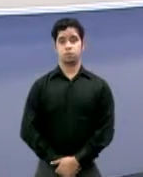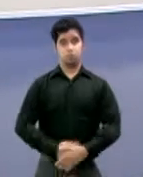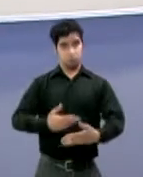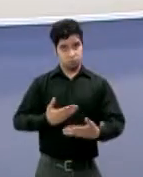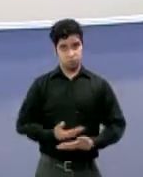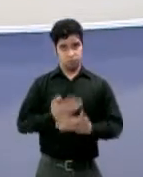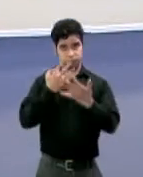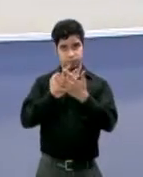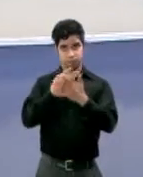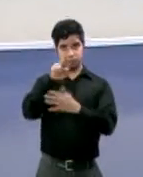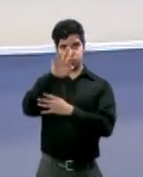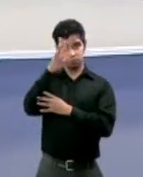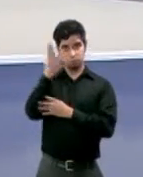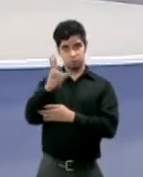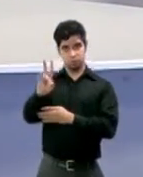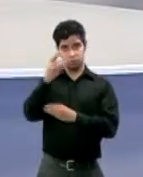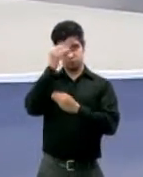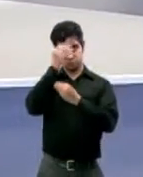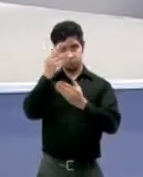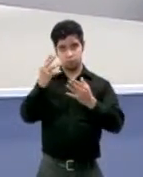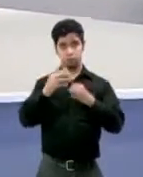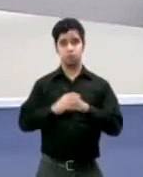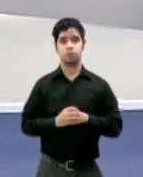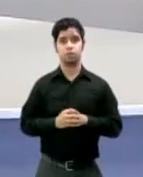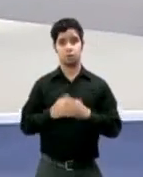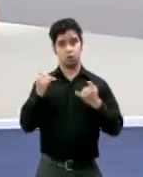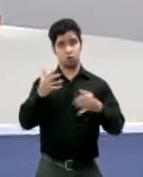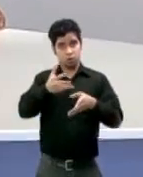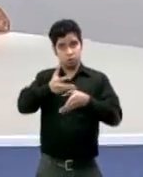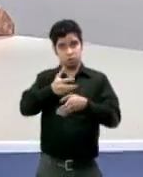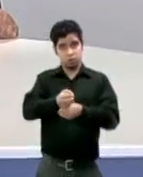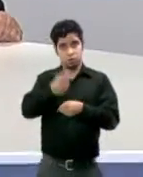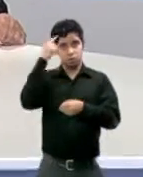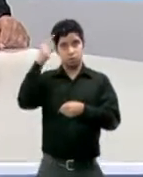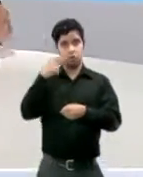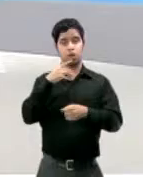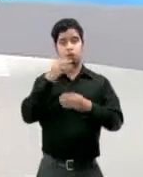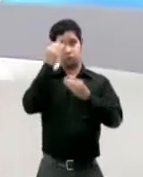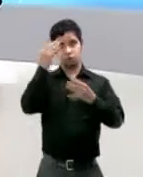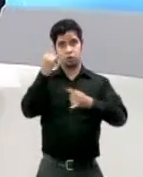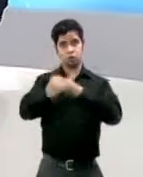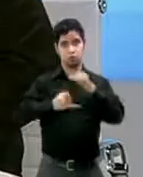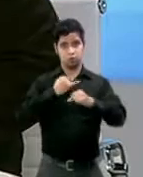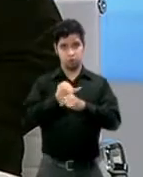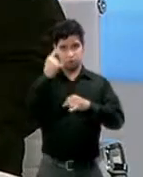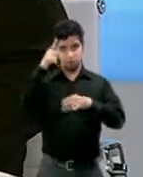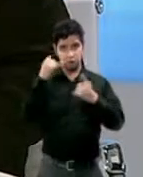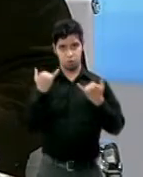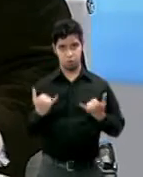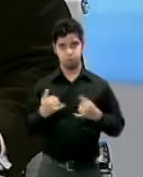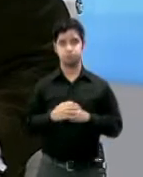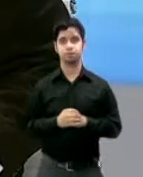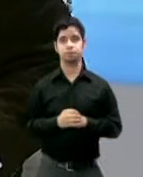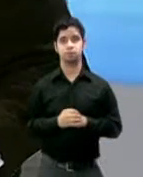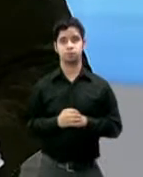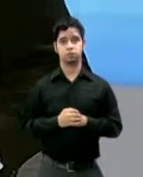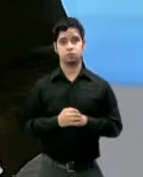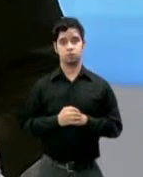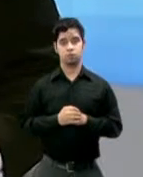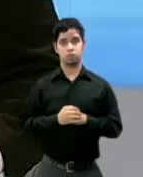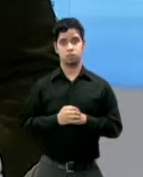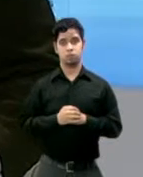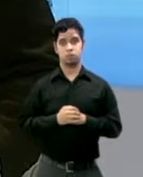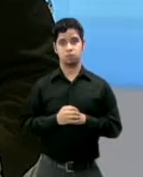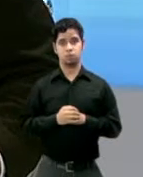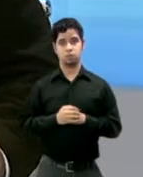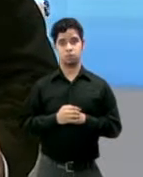Bienvenidos a Noticias 24/7 Informa. De inmediato pasamos a un resumen de notas internacionales para hoy. Los Institutos Nacionales de